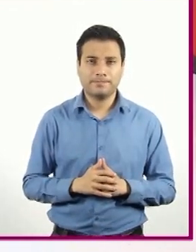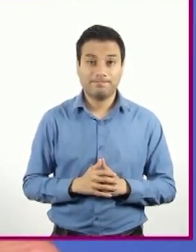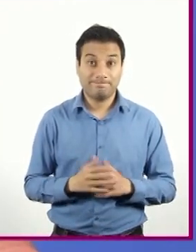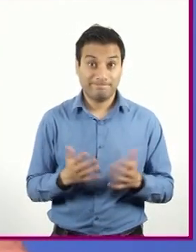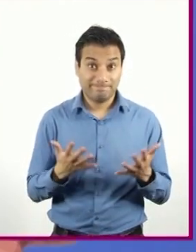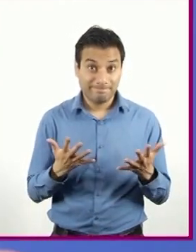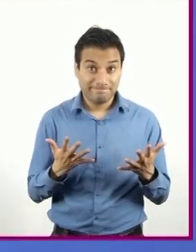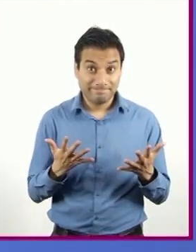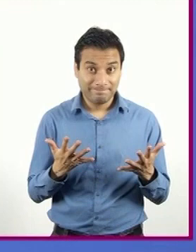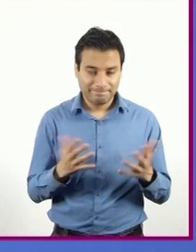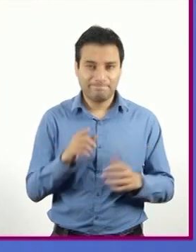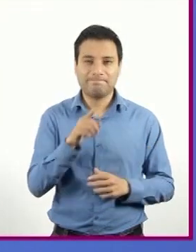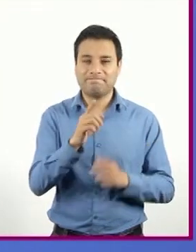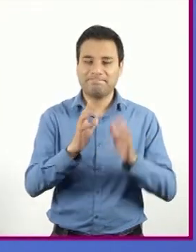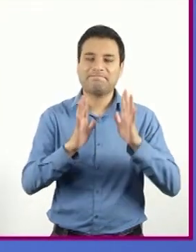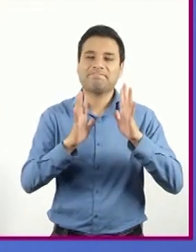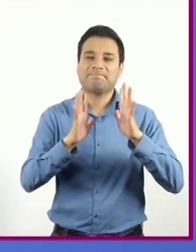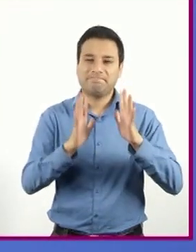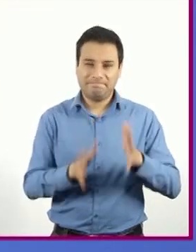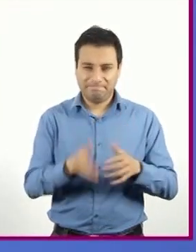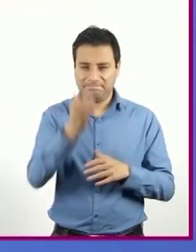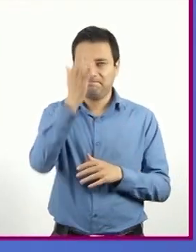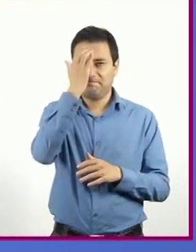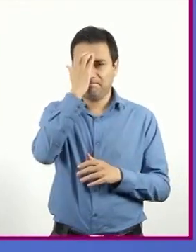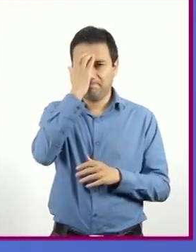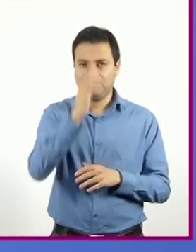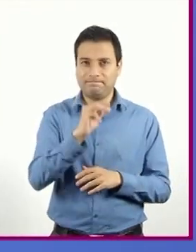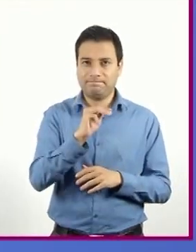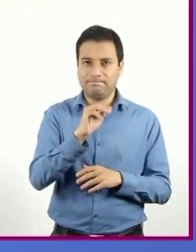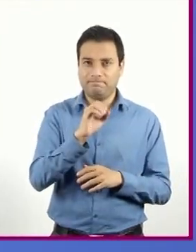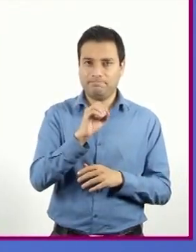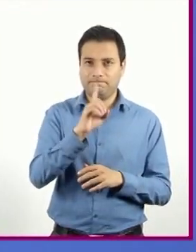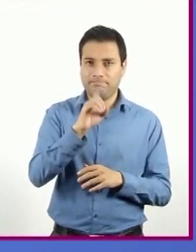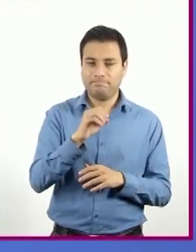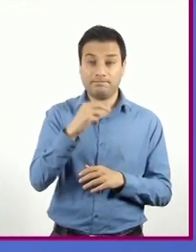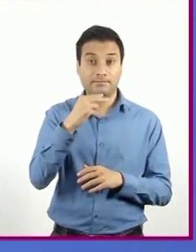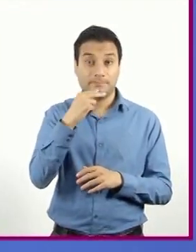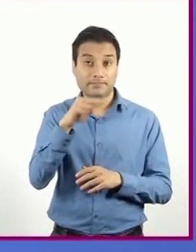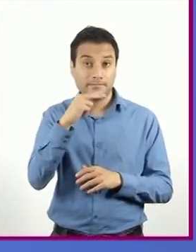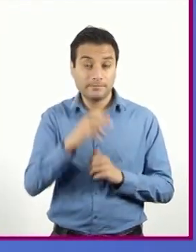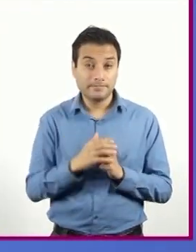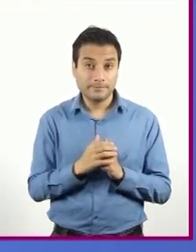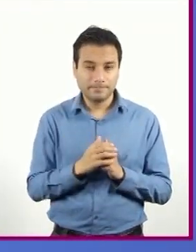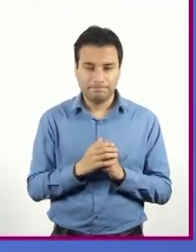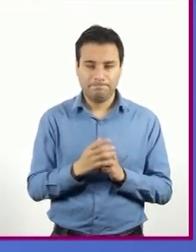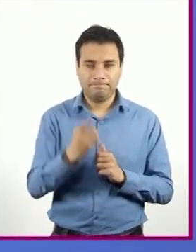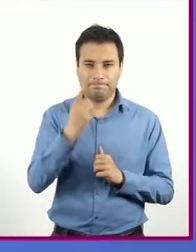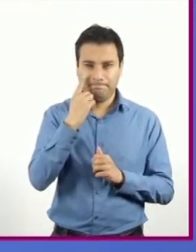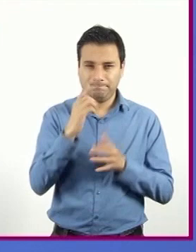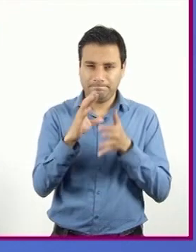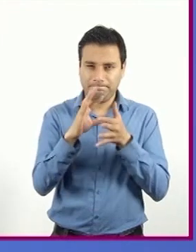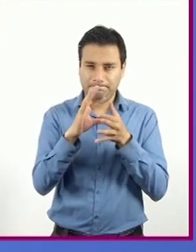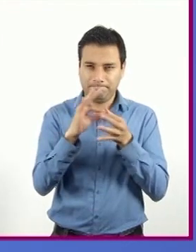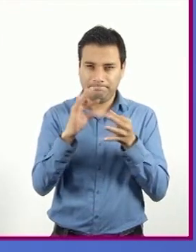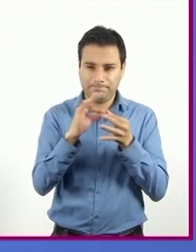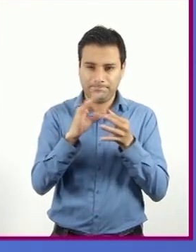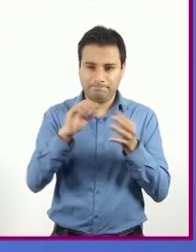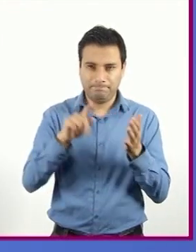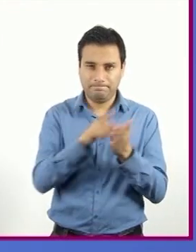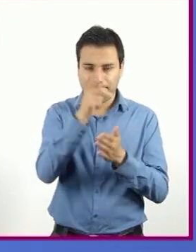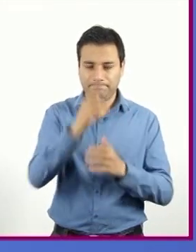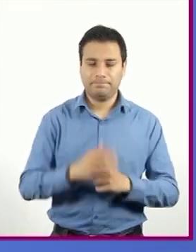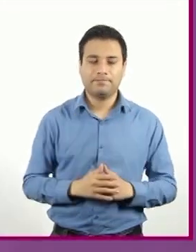Seguramente han aprendido ya sobre los modos verbales, pero para recuperar sus saberes, revisemos de nuevo